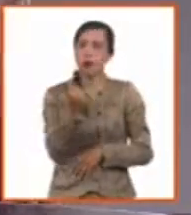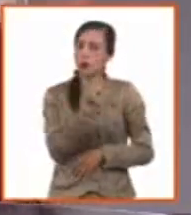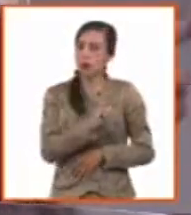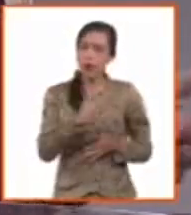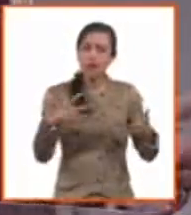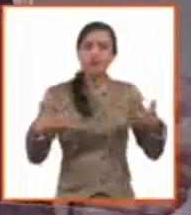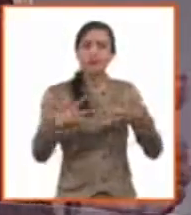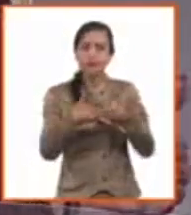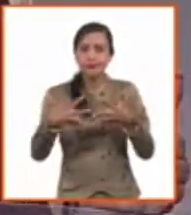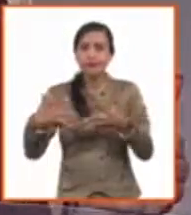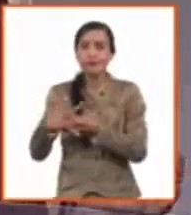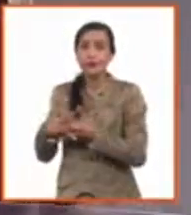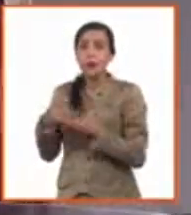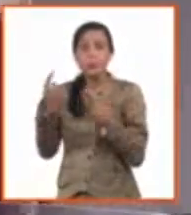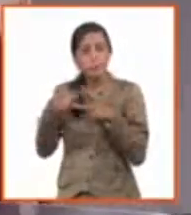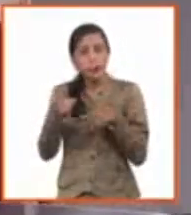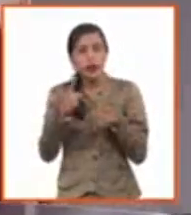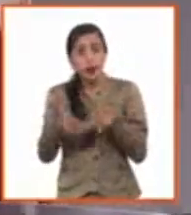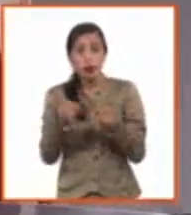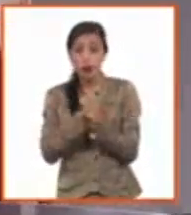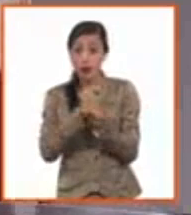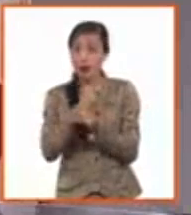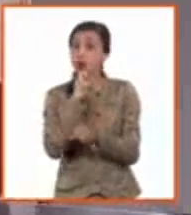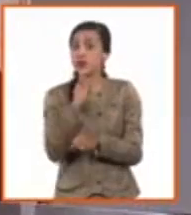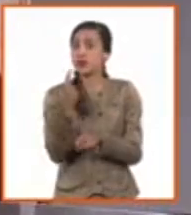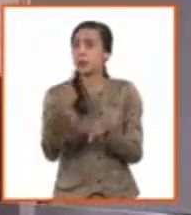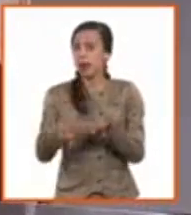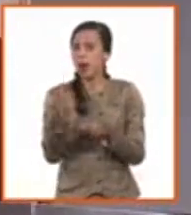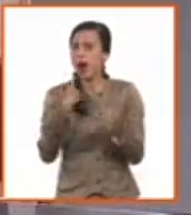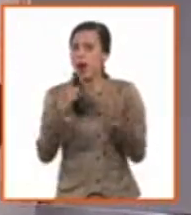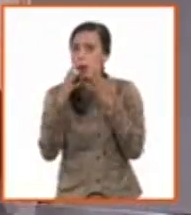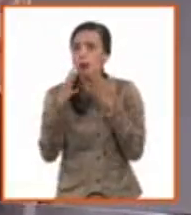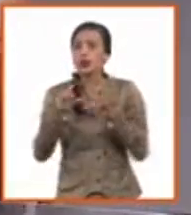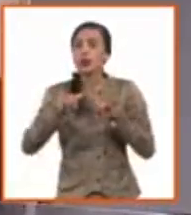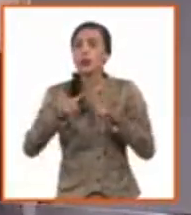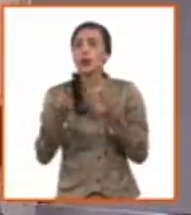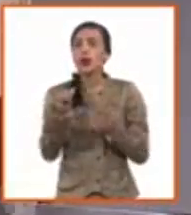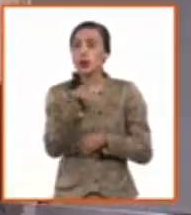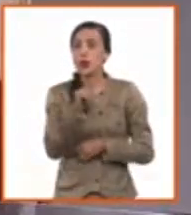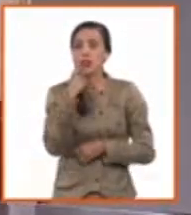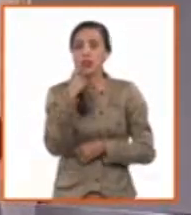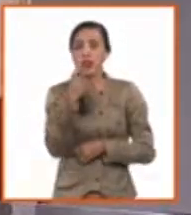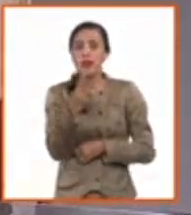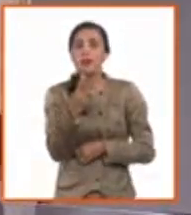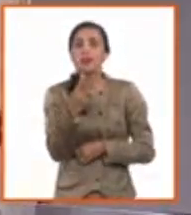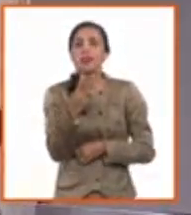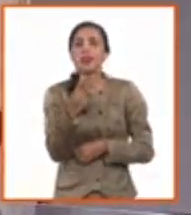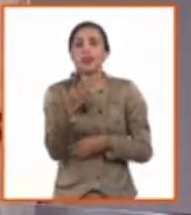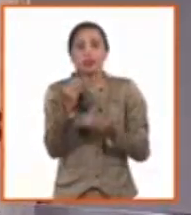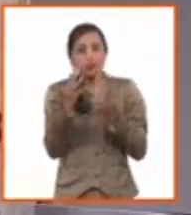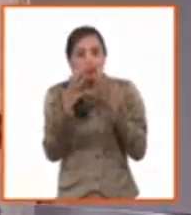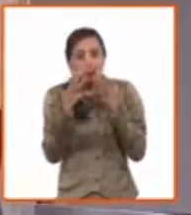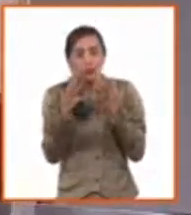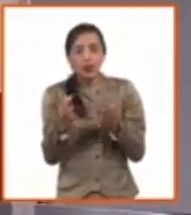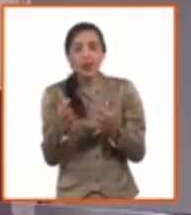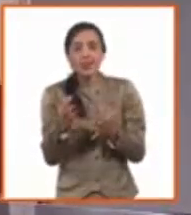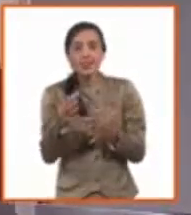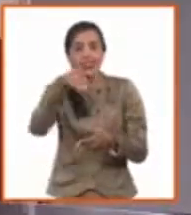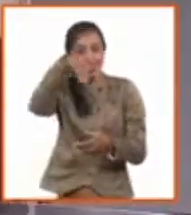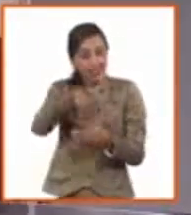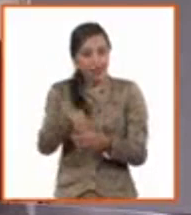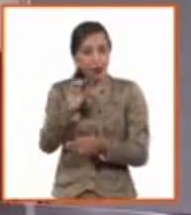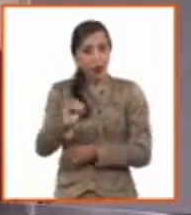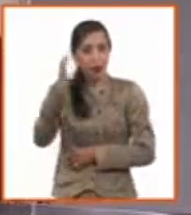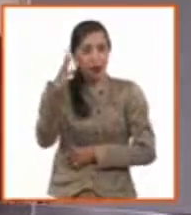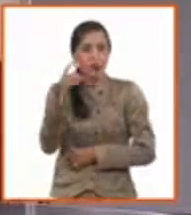cual aunque es un reto también es una fortaleza porque ellas se insertan en la cadena de valor de de esa de esos